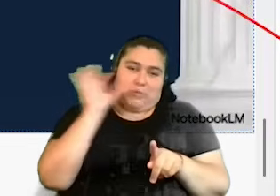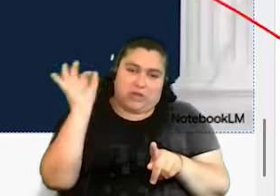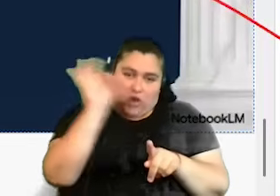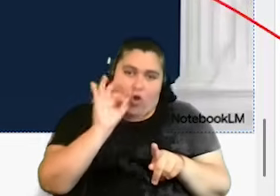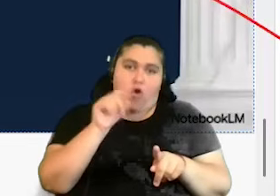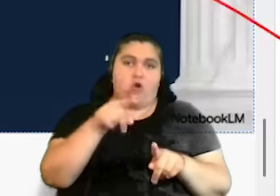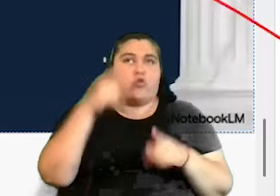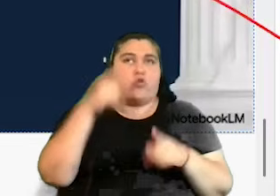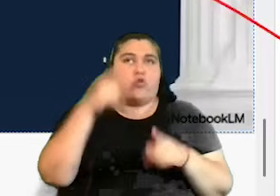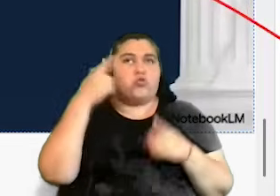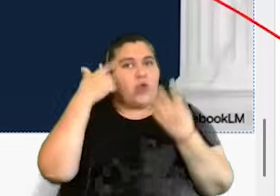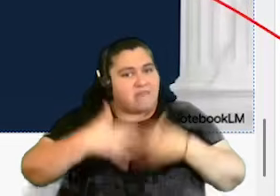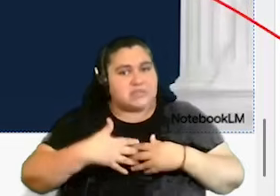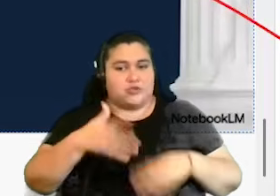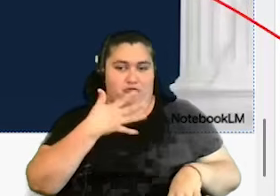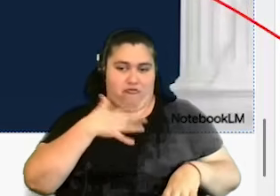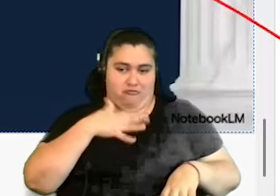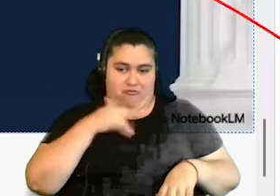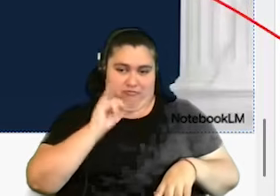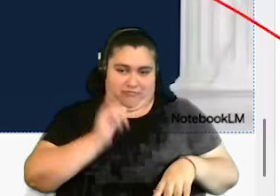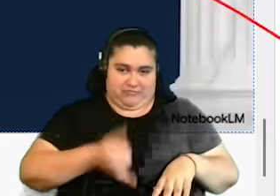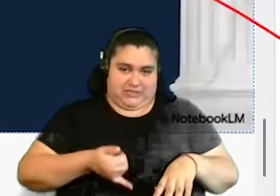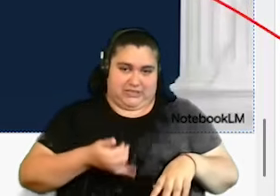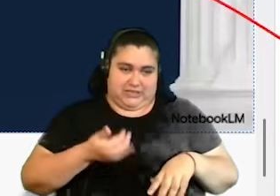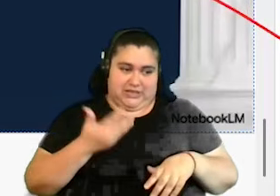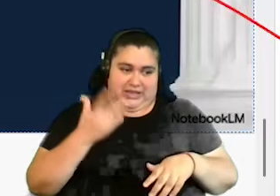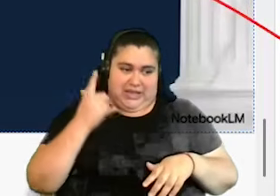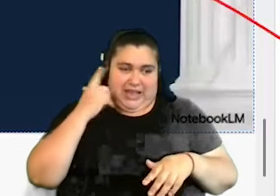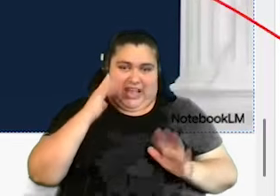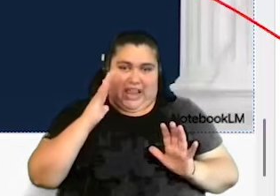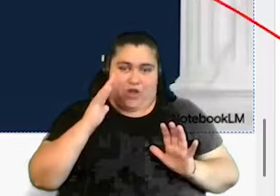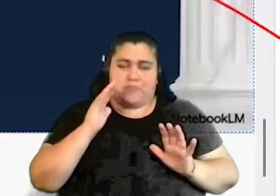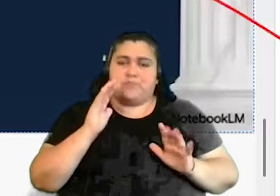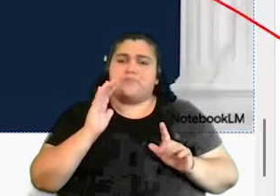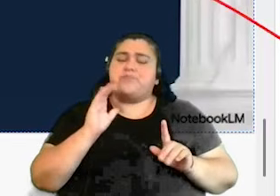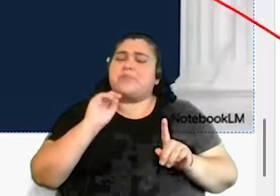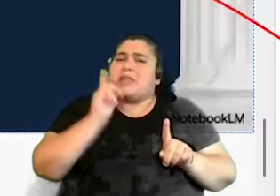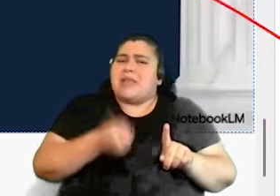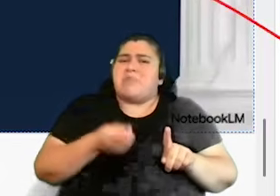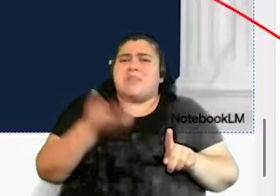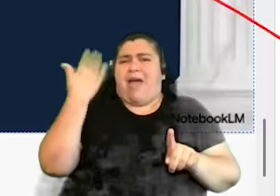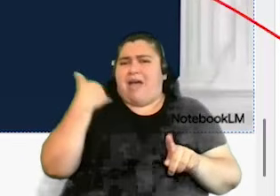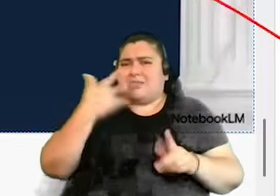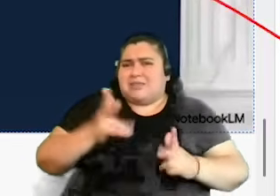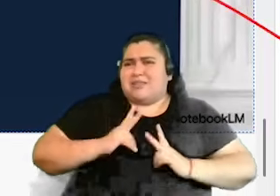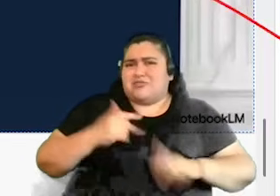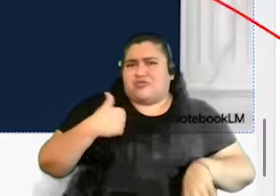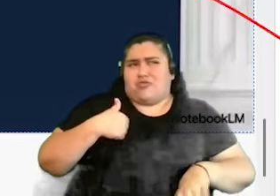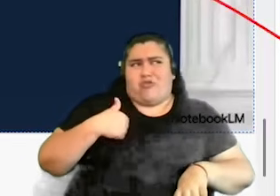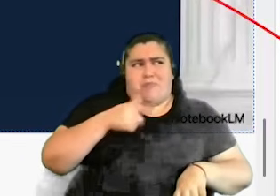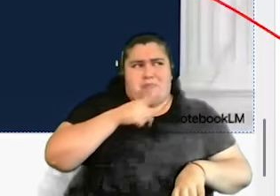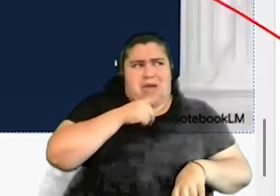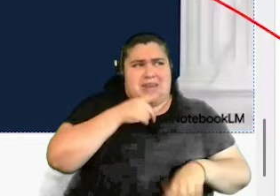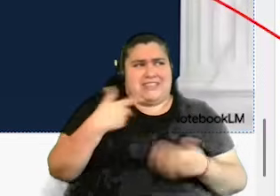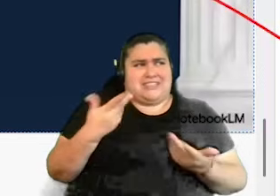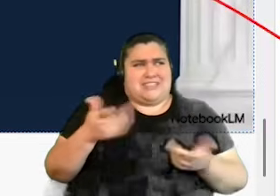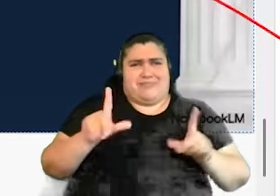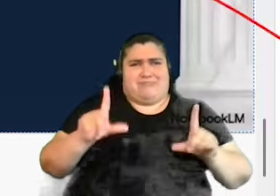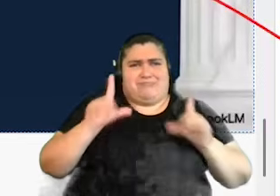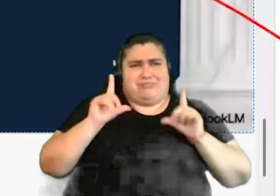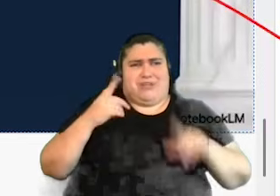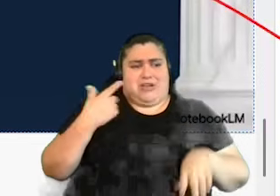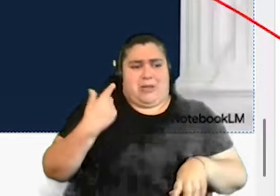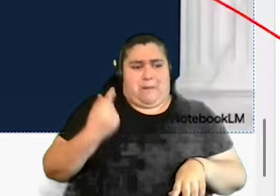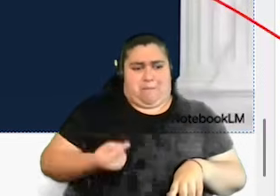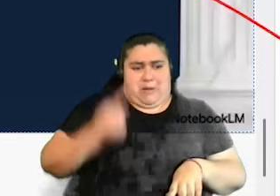reflexión, creo que Ah, muchos incluso nos fui, sentíamos creo que en el país debo ser, por lo menos en los diarios, fui el primero que